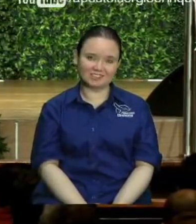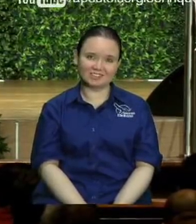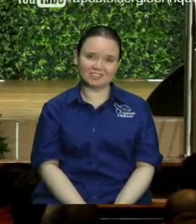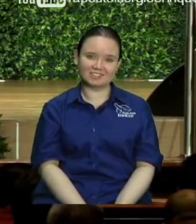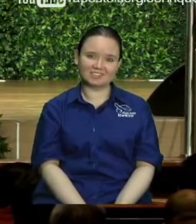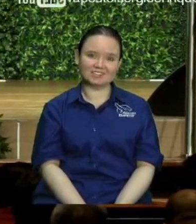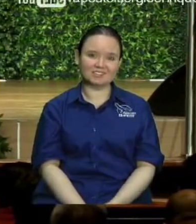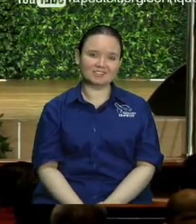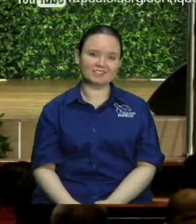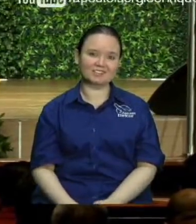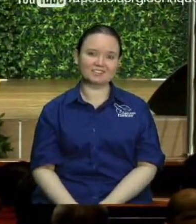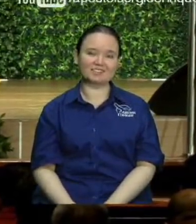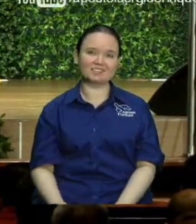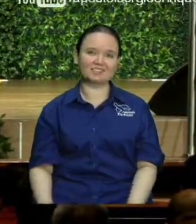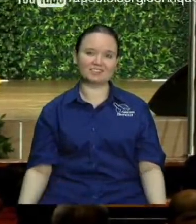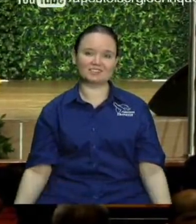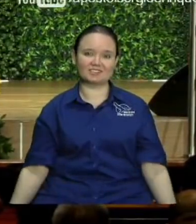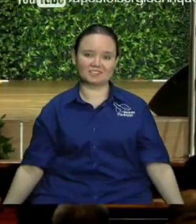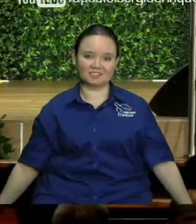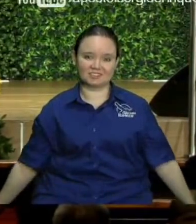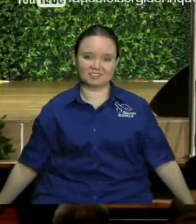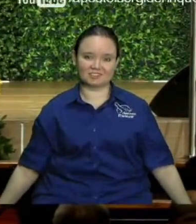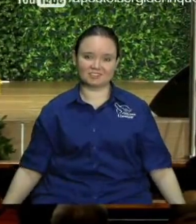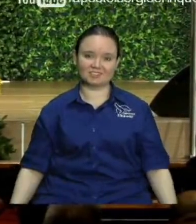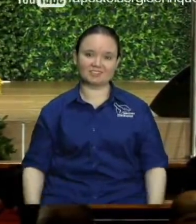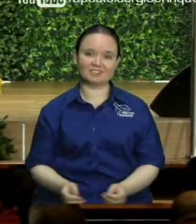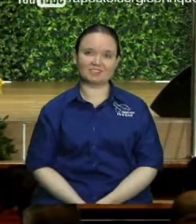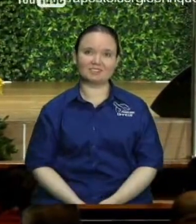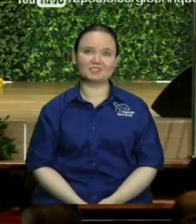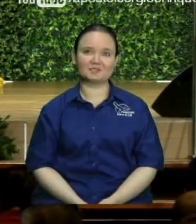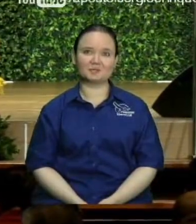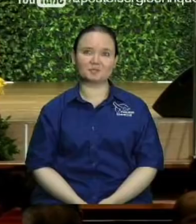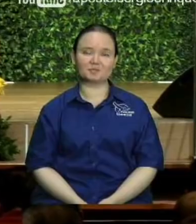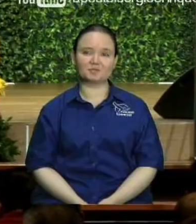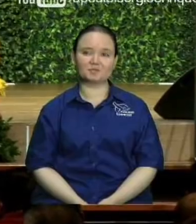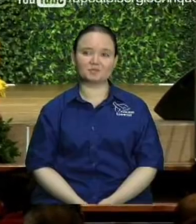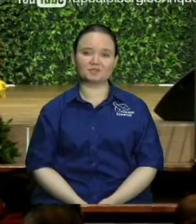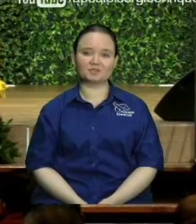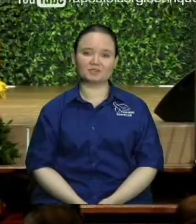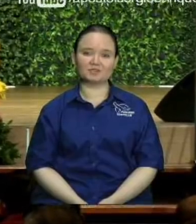Yo pensé que solo la hermana Cuti podía hacer eso, pero no, ustedes también.